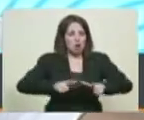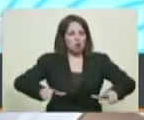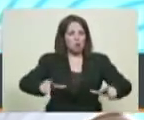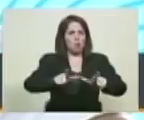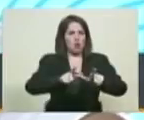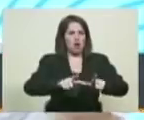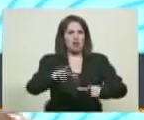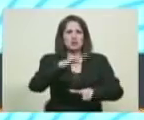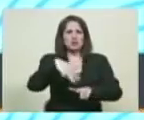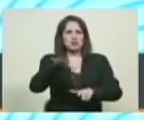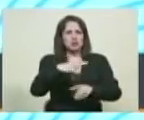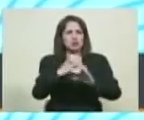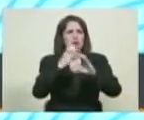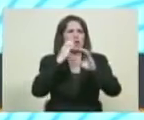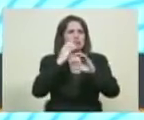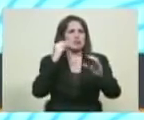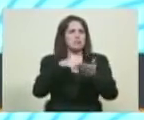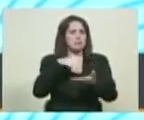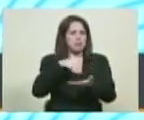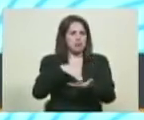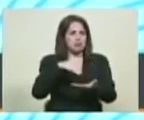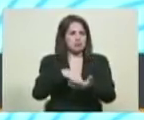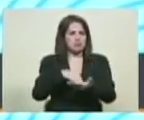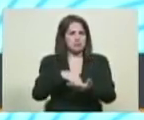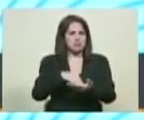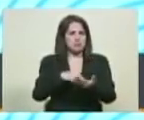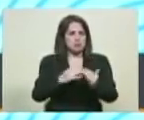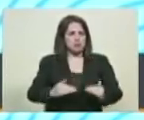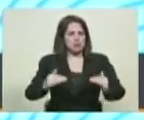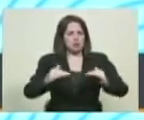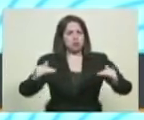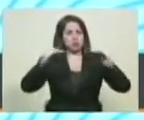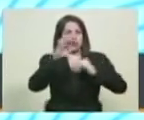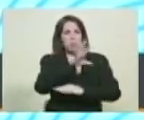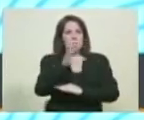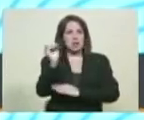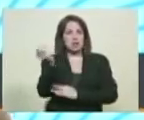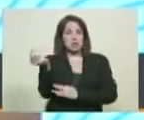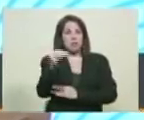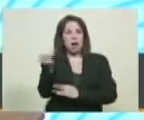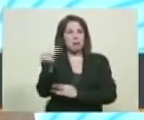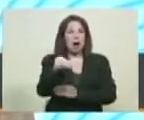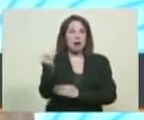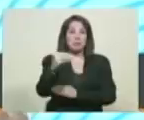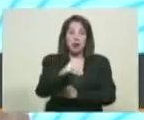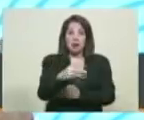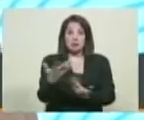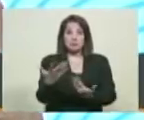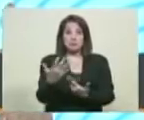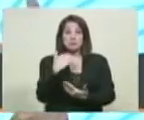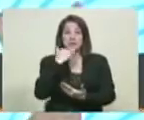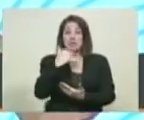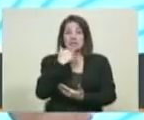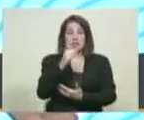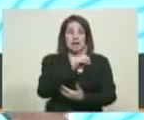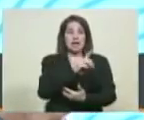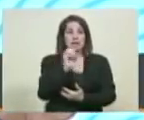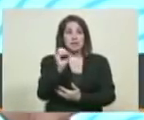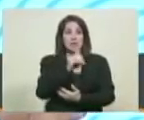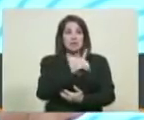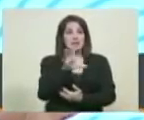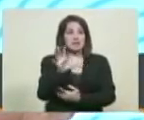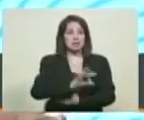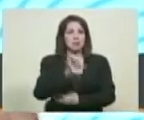debe ocupar Transmiranda, que aspiramos que crezca a unas 500 unidades, que ocupe cerca del